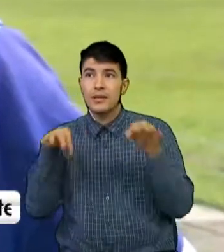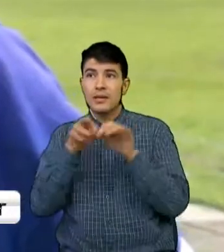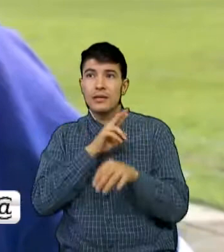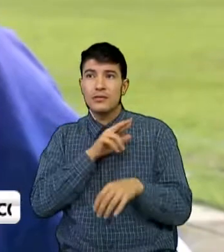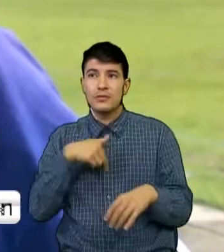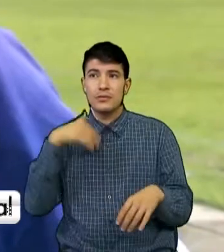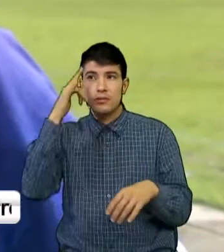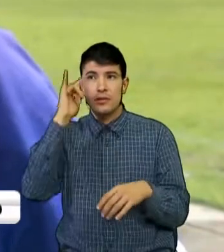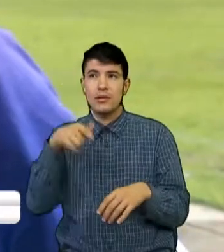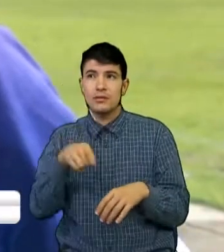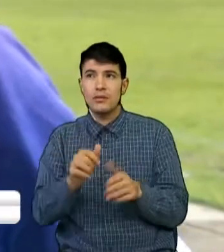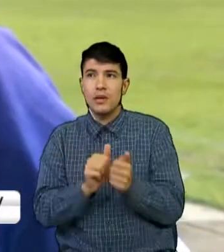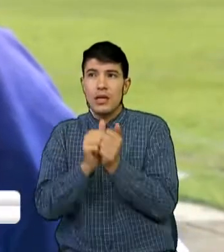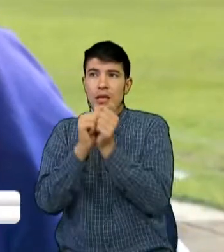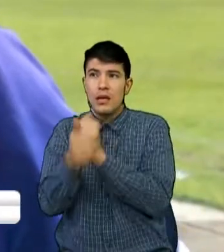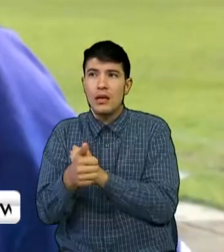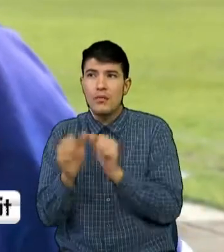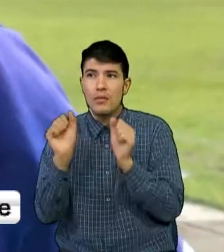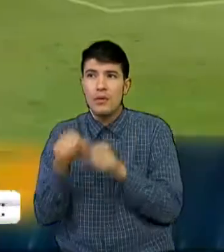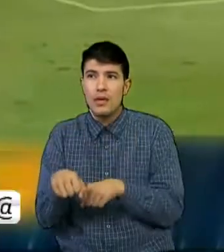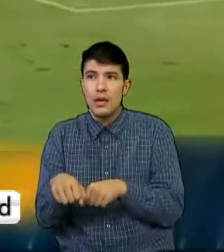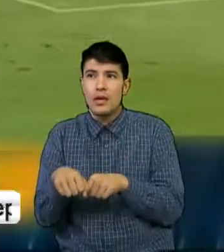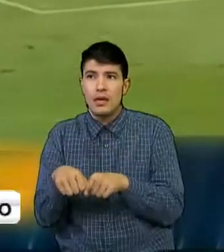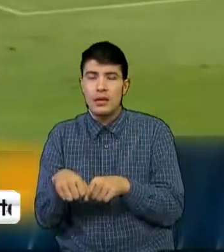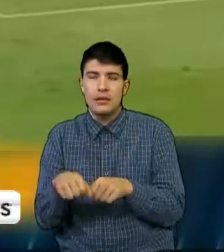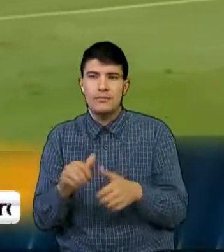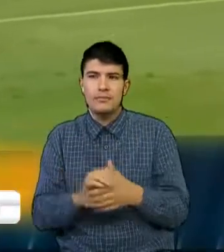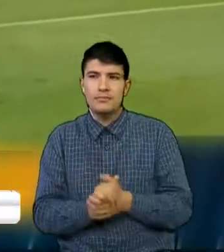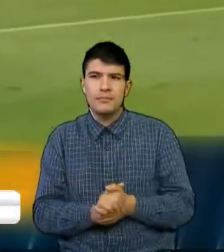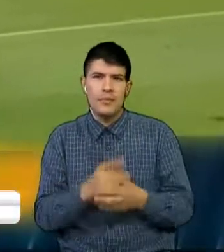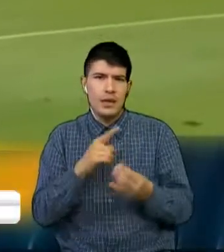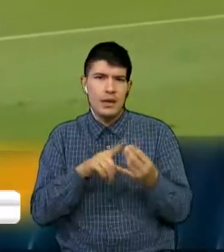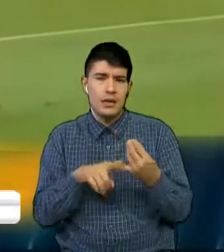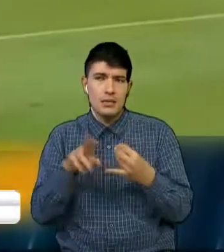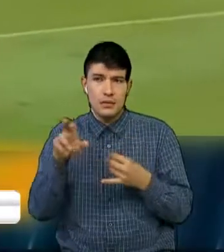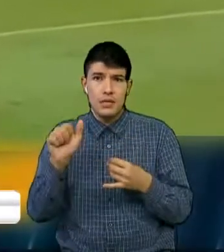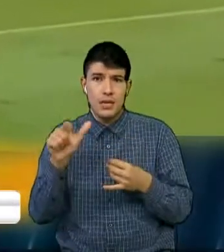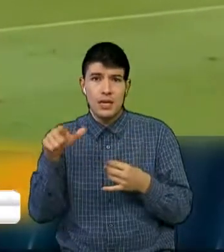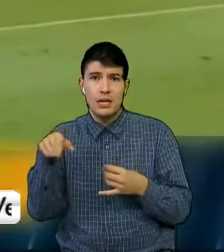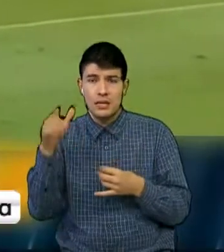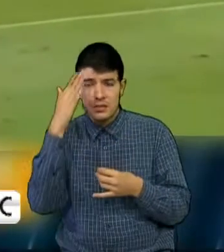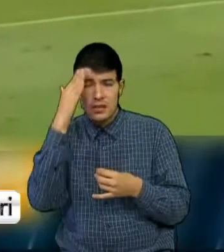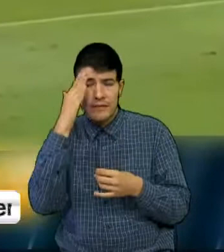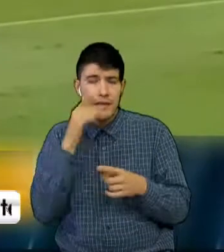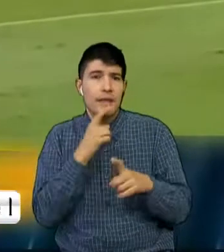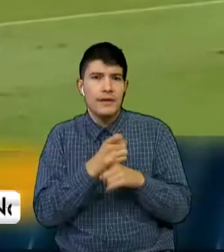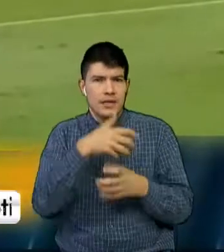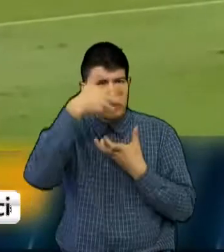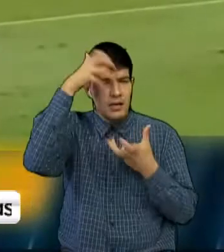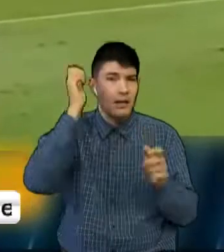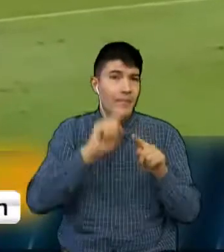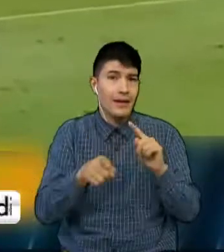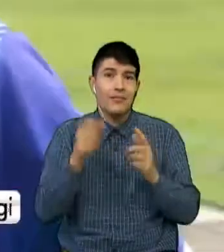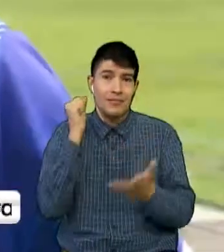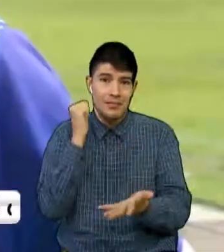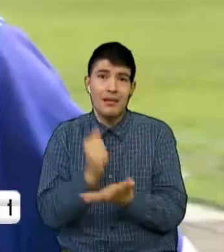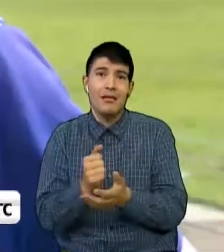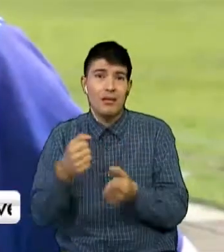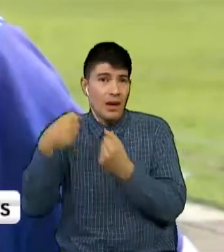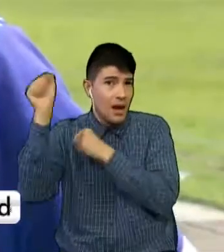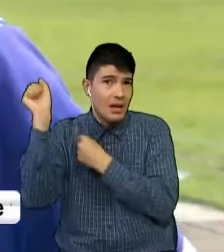ese plus de pasar a semifinales el caso es que real sabe de la dificultad ante leones pero ganar es una obligación